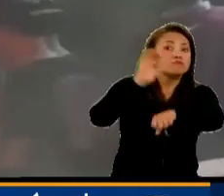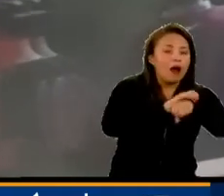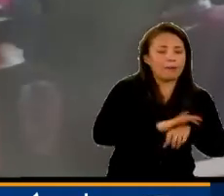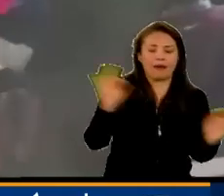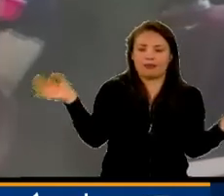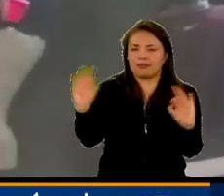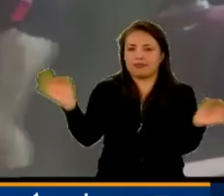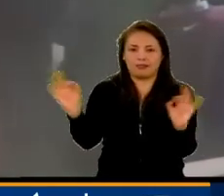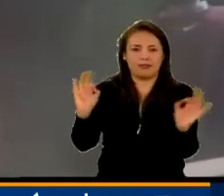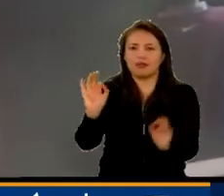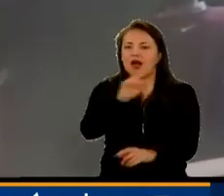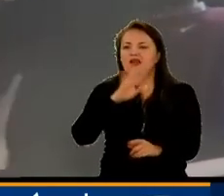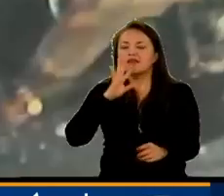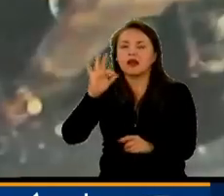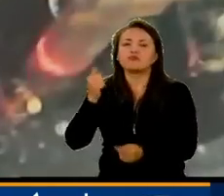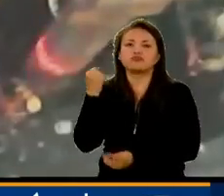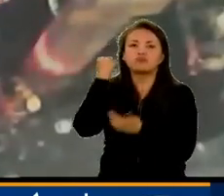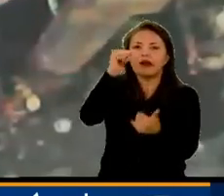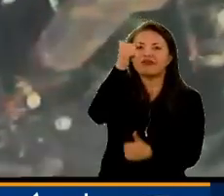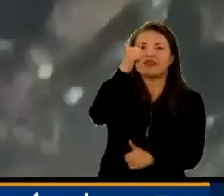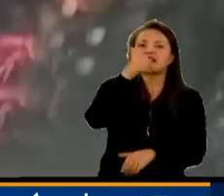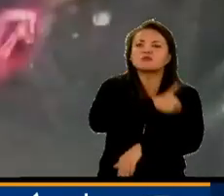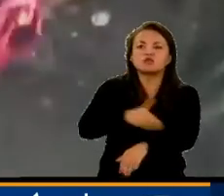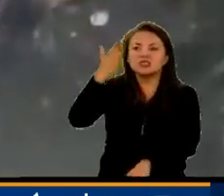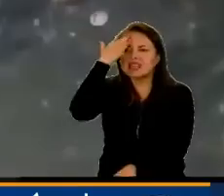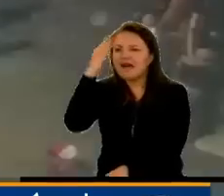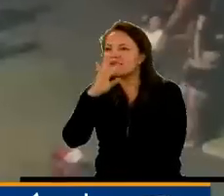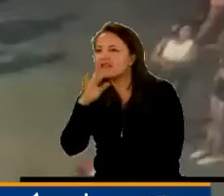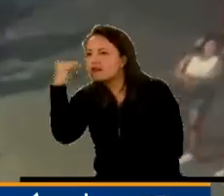sí, hay una recompensa de 10 millones de pesos.